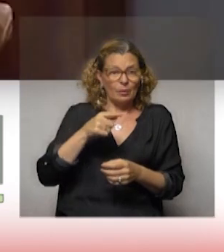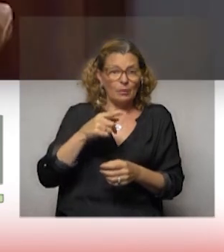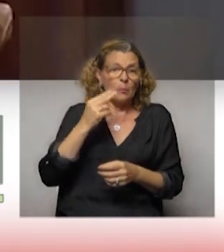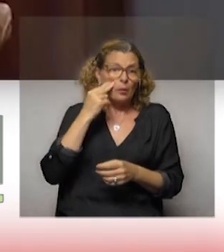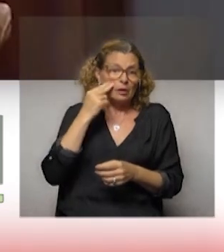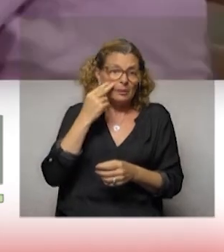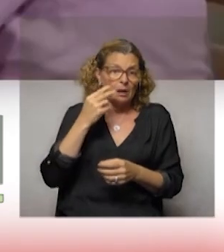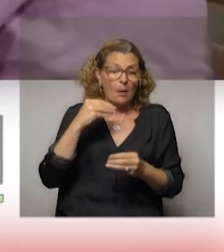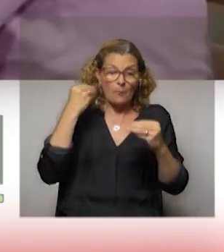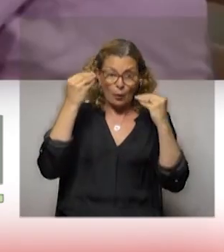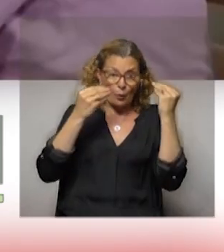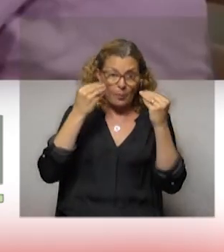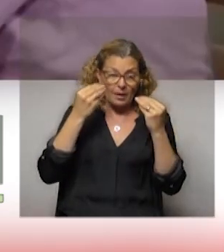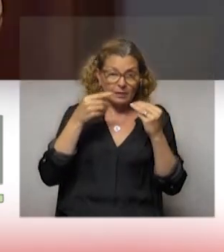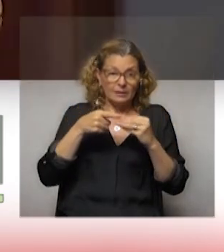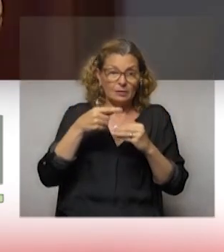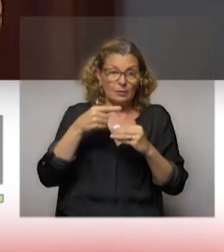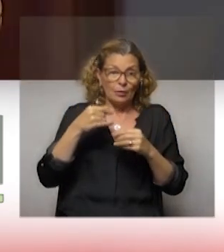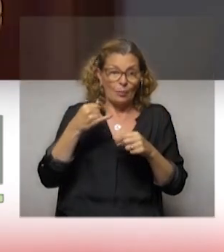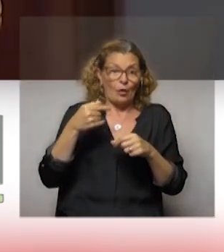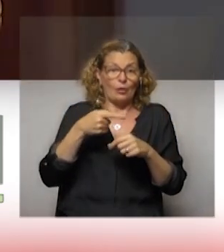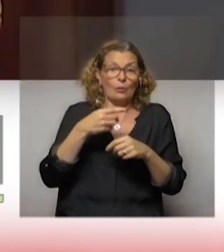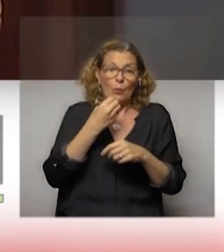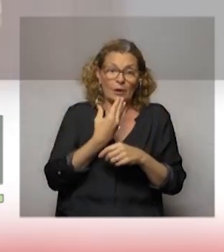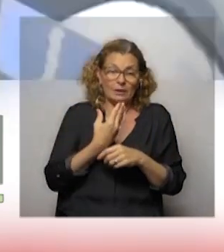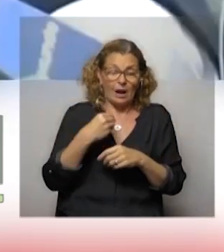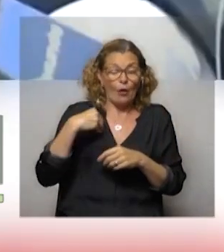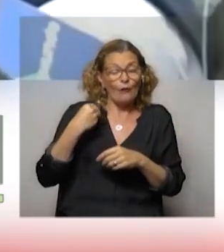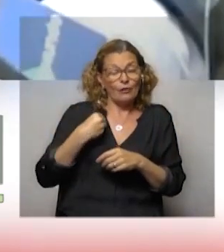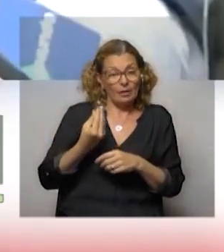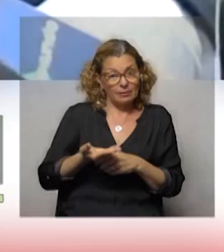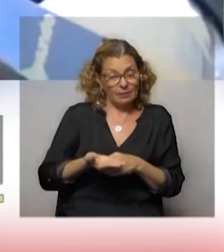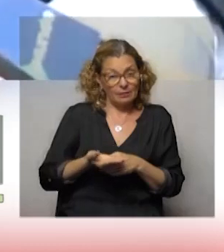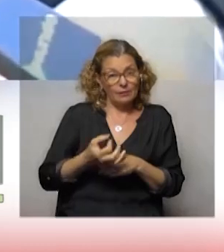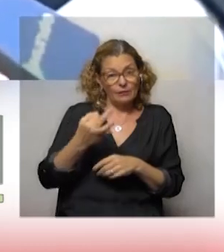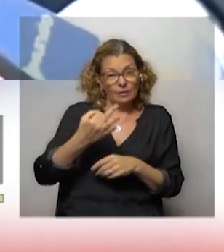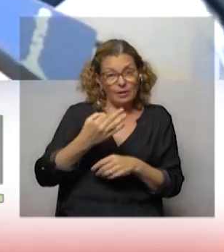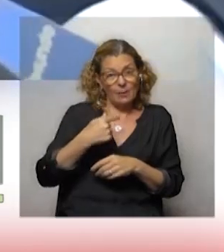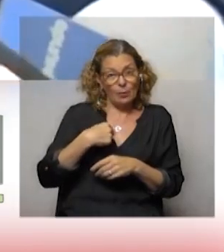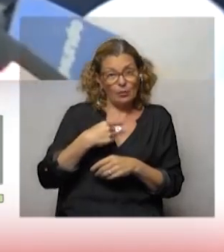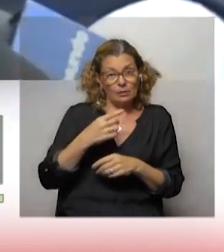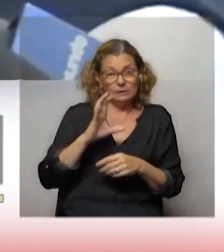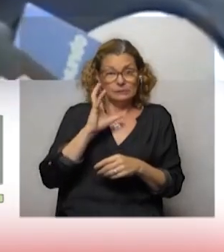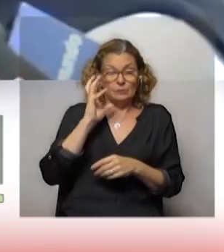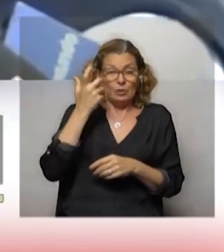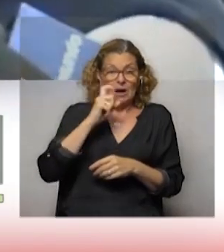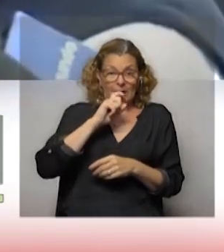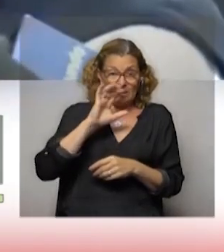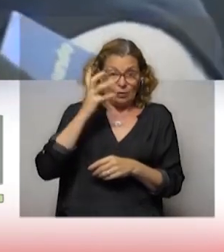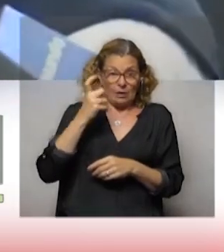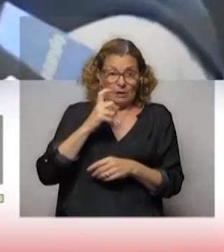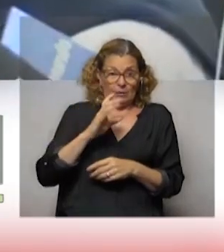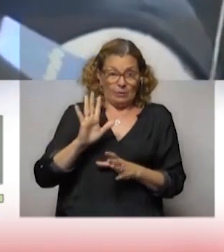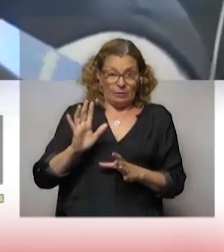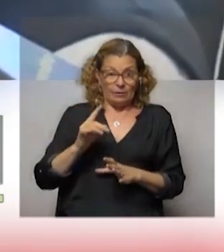víctima y que nos preocupa que haya sido traicionado en su buena fe y en su confianza realmente muy muy molesto enojado caliente